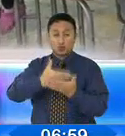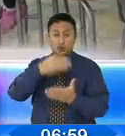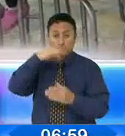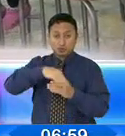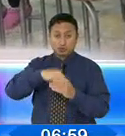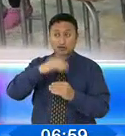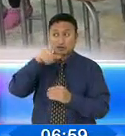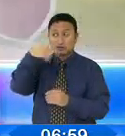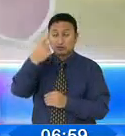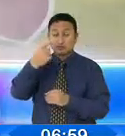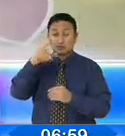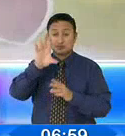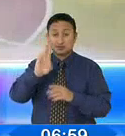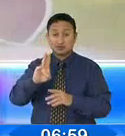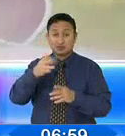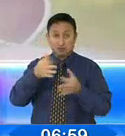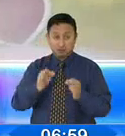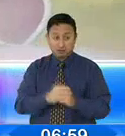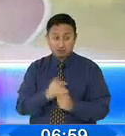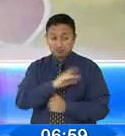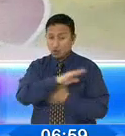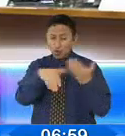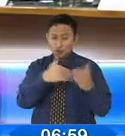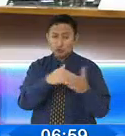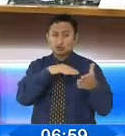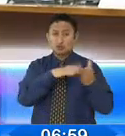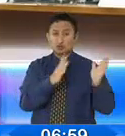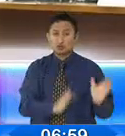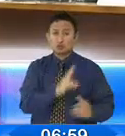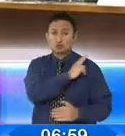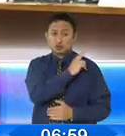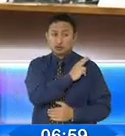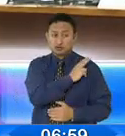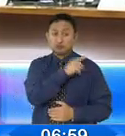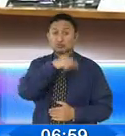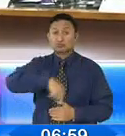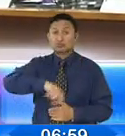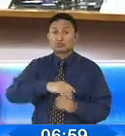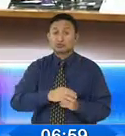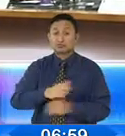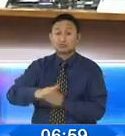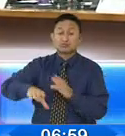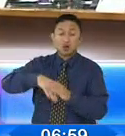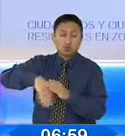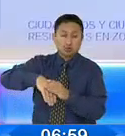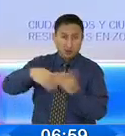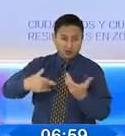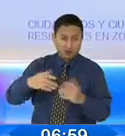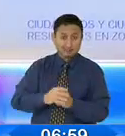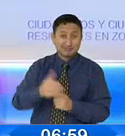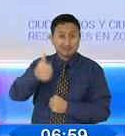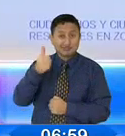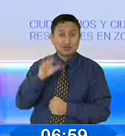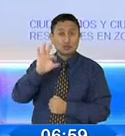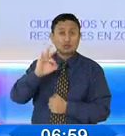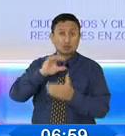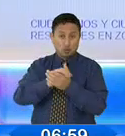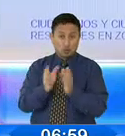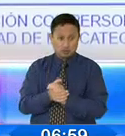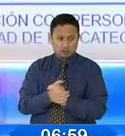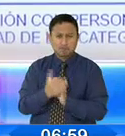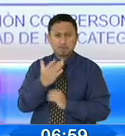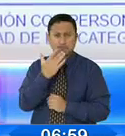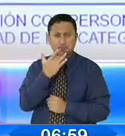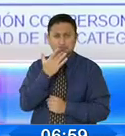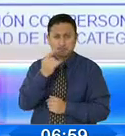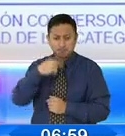febrero son estudiantes universitarios. Esto debido a que durante el sorteo de este 9 de noviembre se aplicó el criterio de preferencia a las